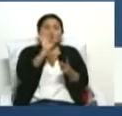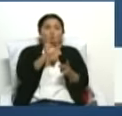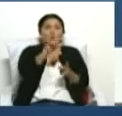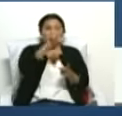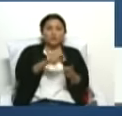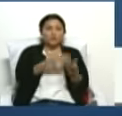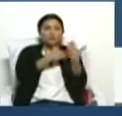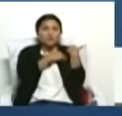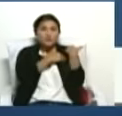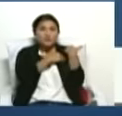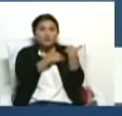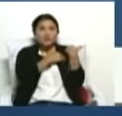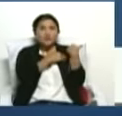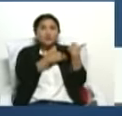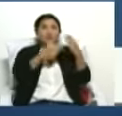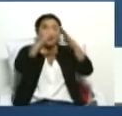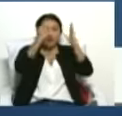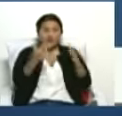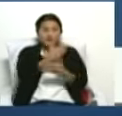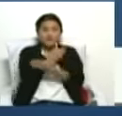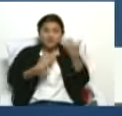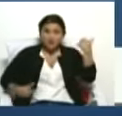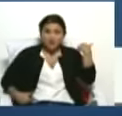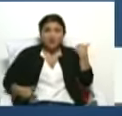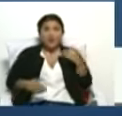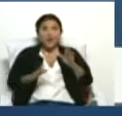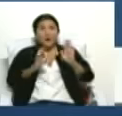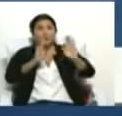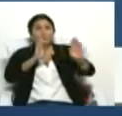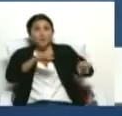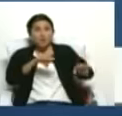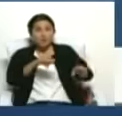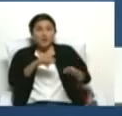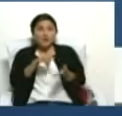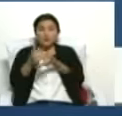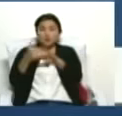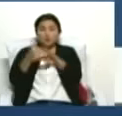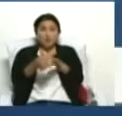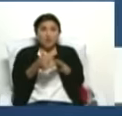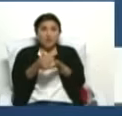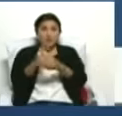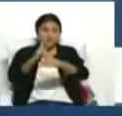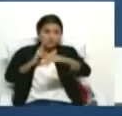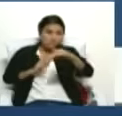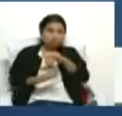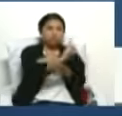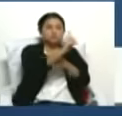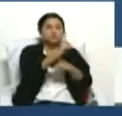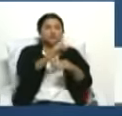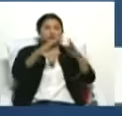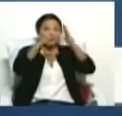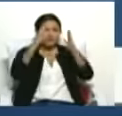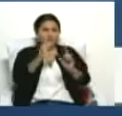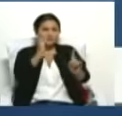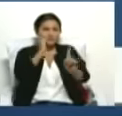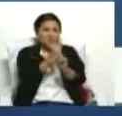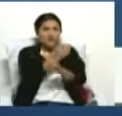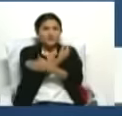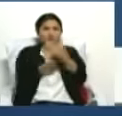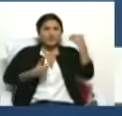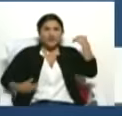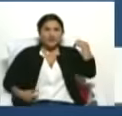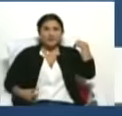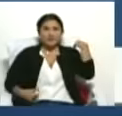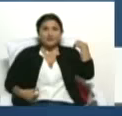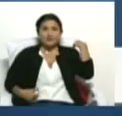de la residencia presidencial, y estaba colaborando para que se perpetrara en esa residencia el asesinato del presidente de la